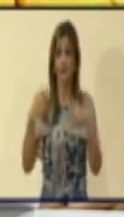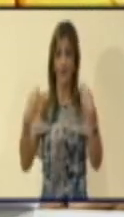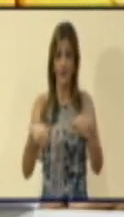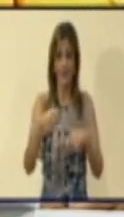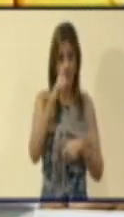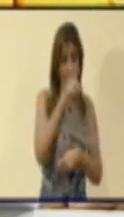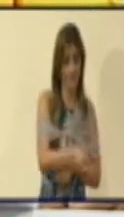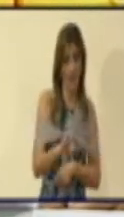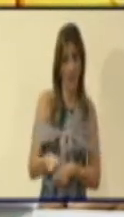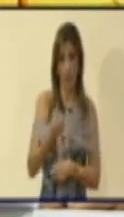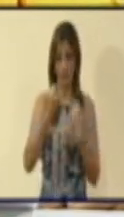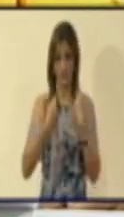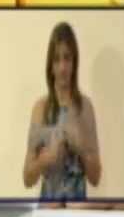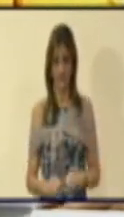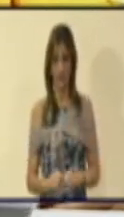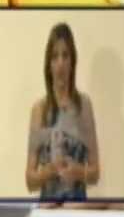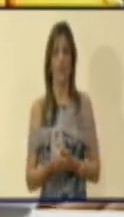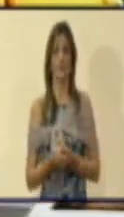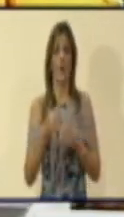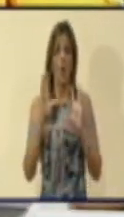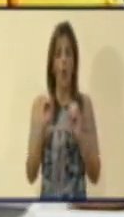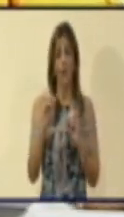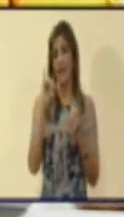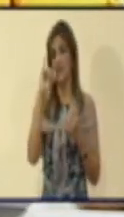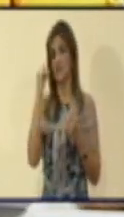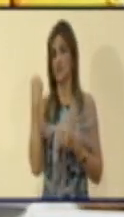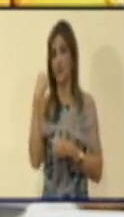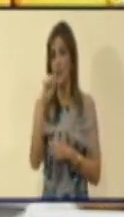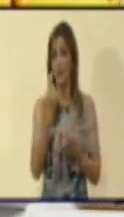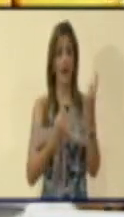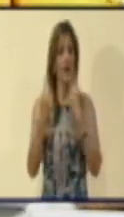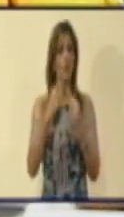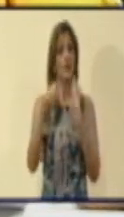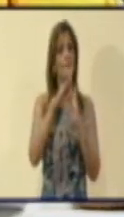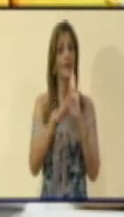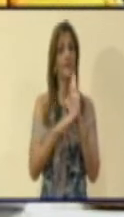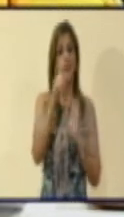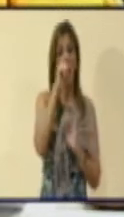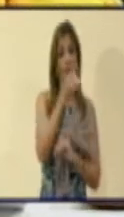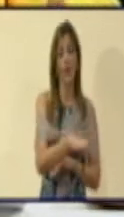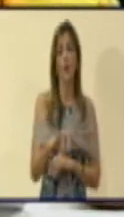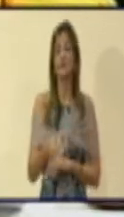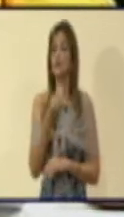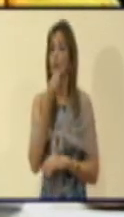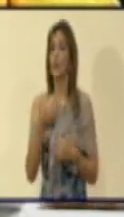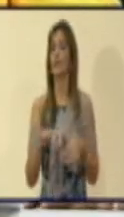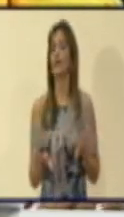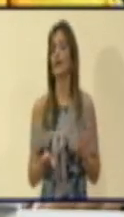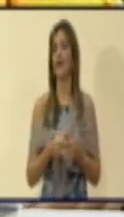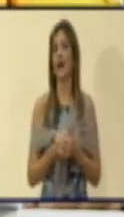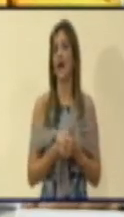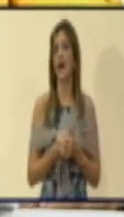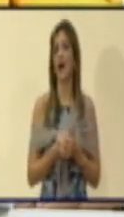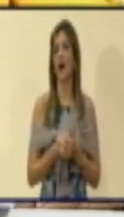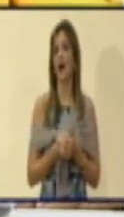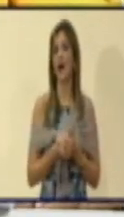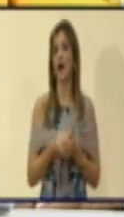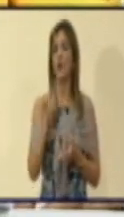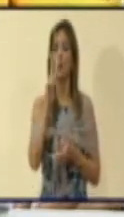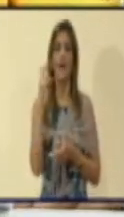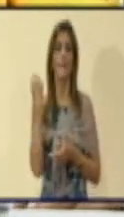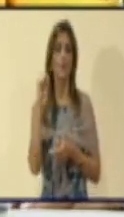los mismos o que incumplan alguna de las medidas de protección para con los niños, como es el caso, pudiera ser ante una violación muy